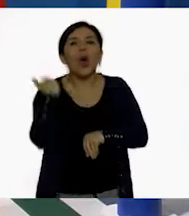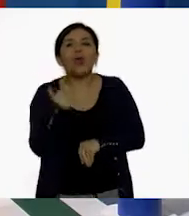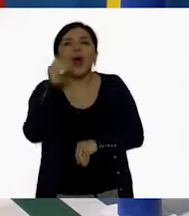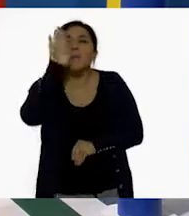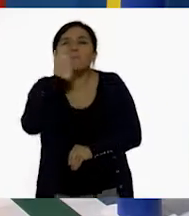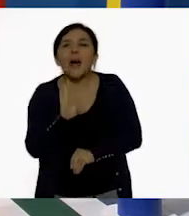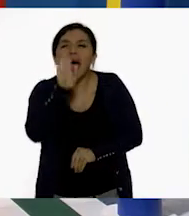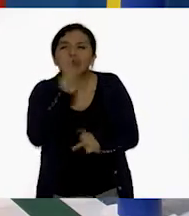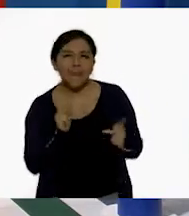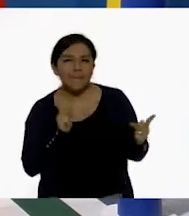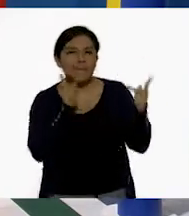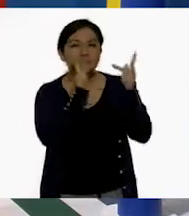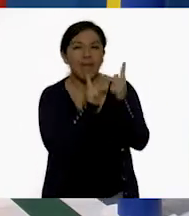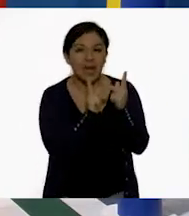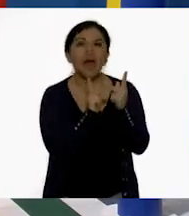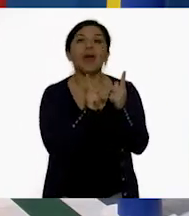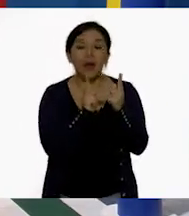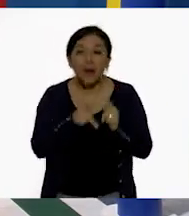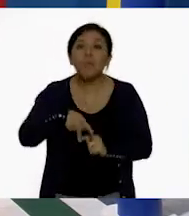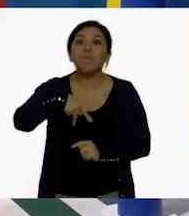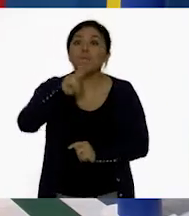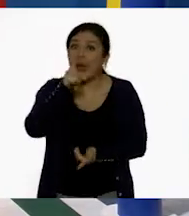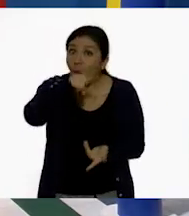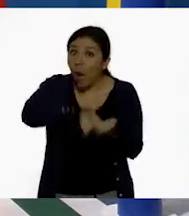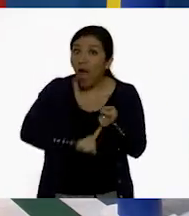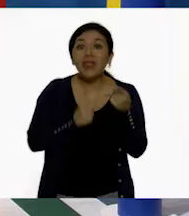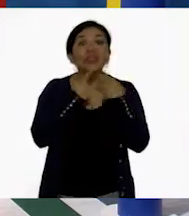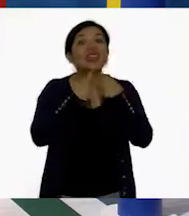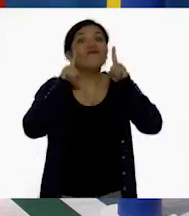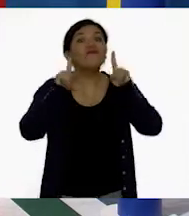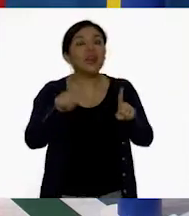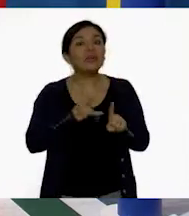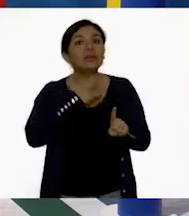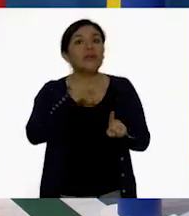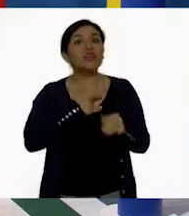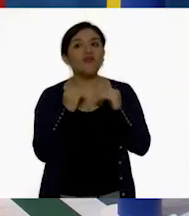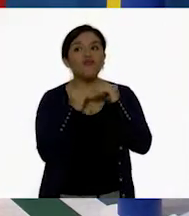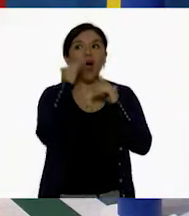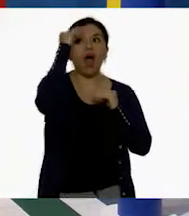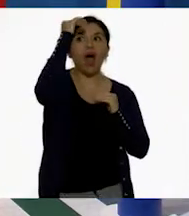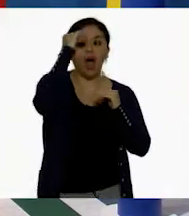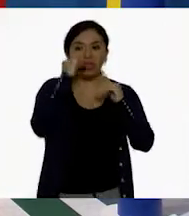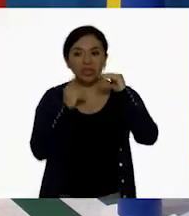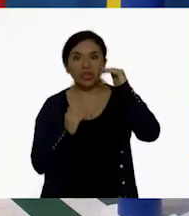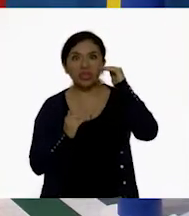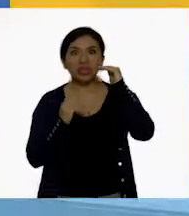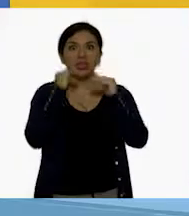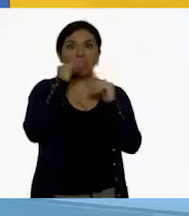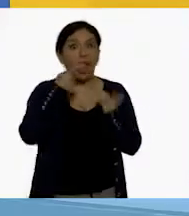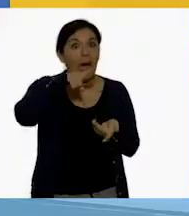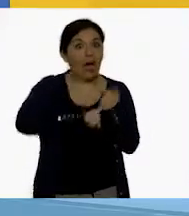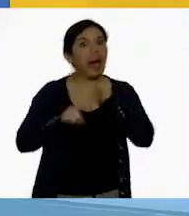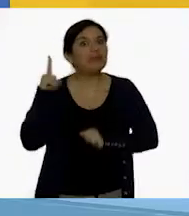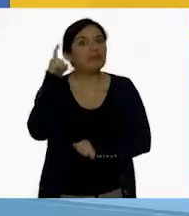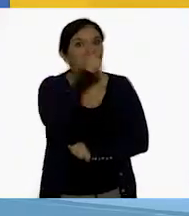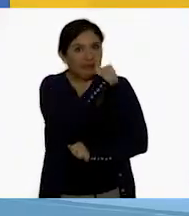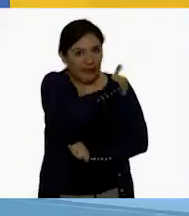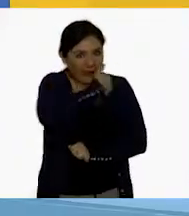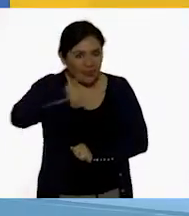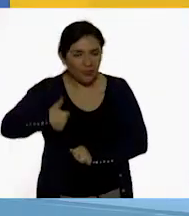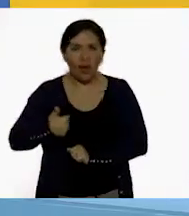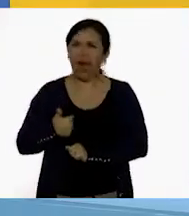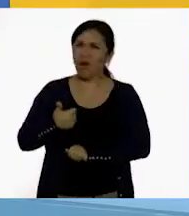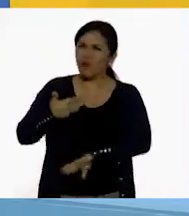mucho. Pero que tienen diferente intensidad y complejidad. ¡Wow! ¡Qué